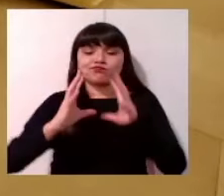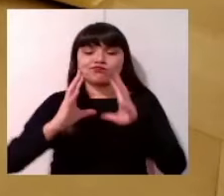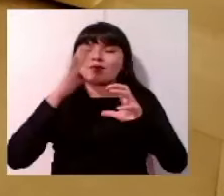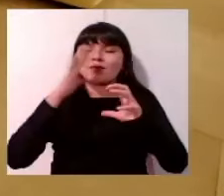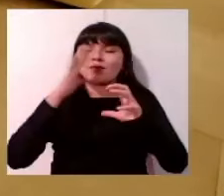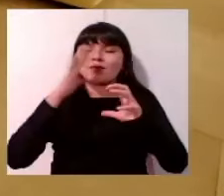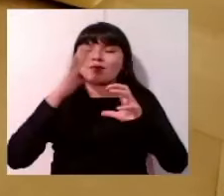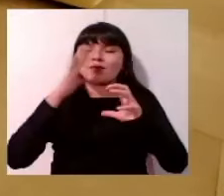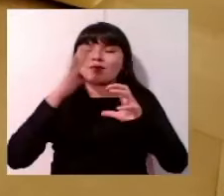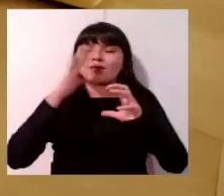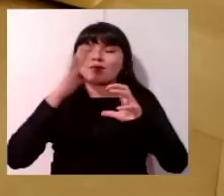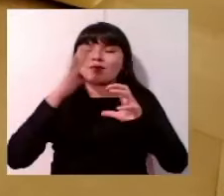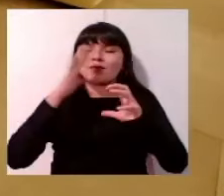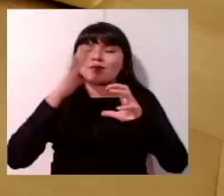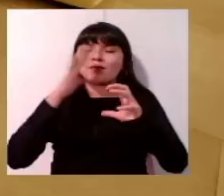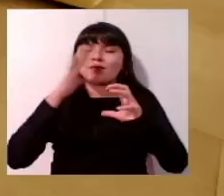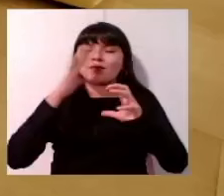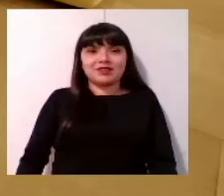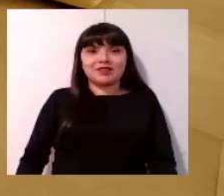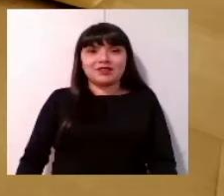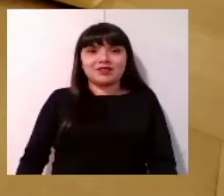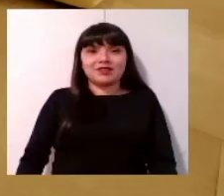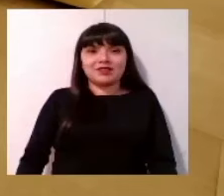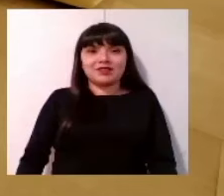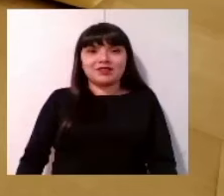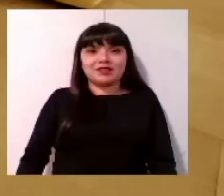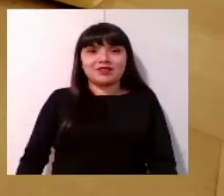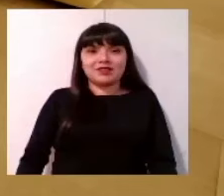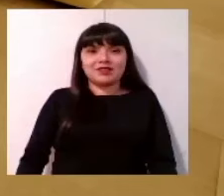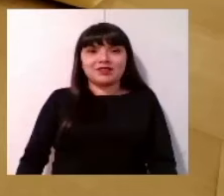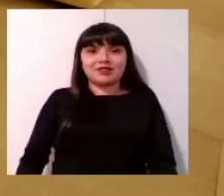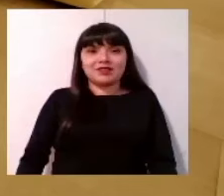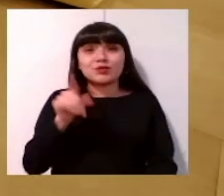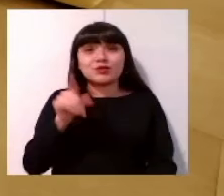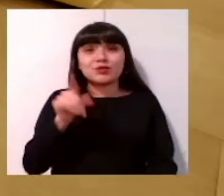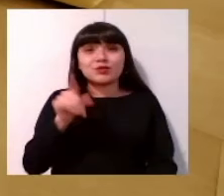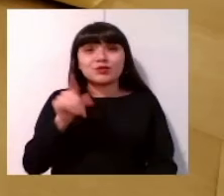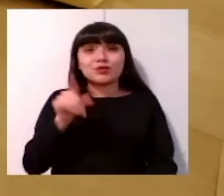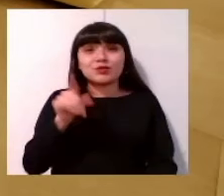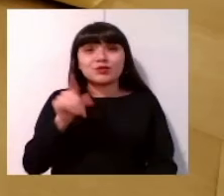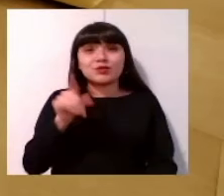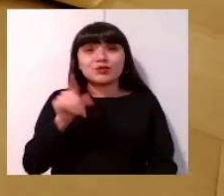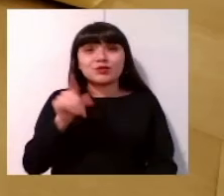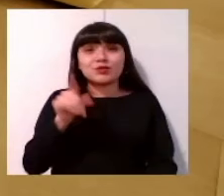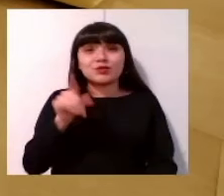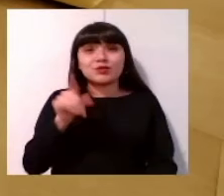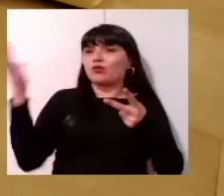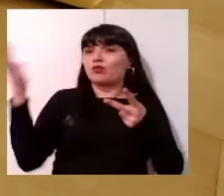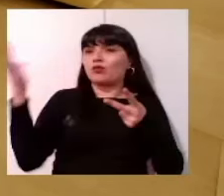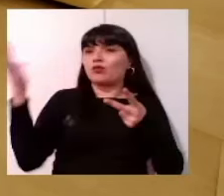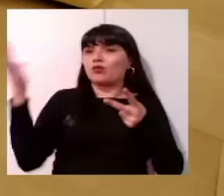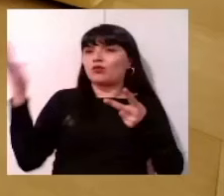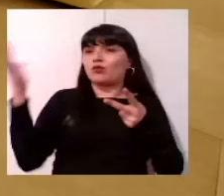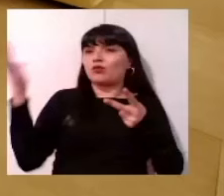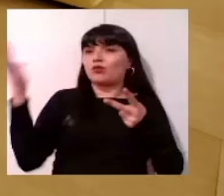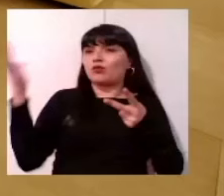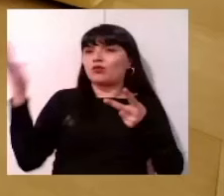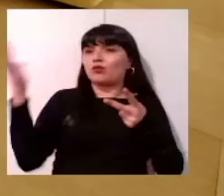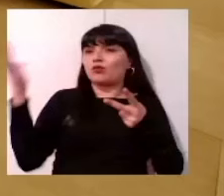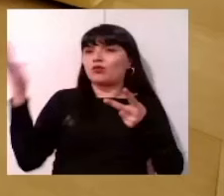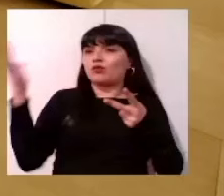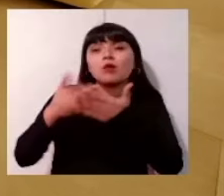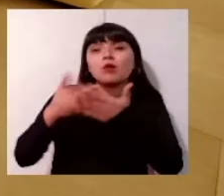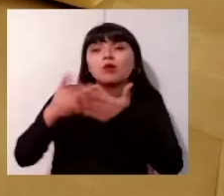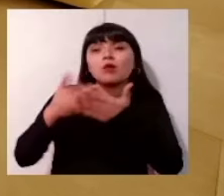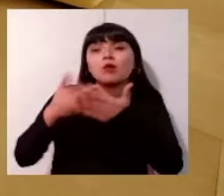las primeras cosas que uno tiene que revisar. También revisar el entorno es otra cosa fundamental. Tiene que ser un entorno con una luz cálida,